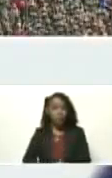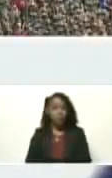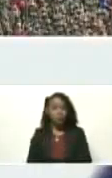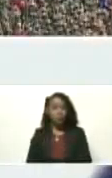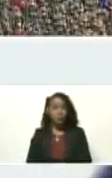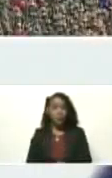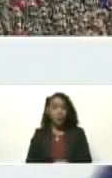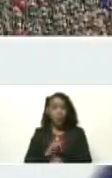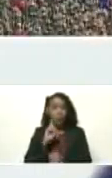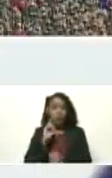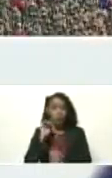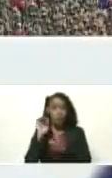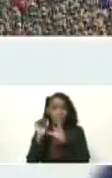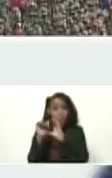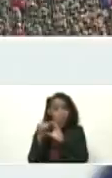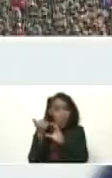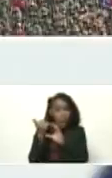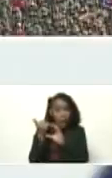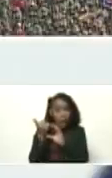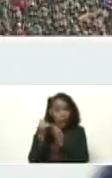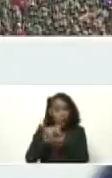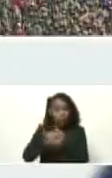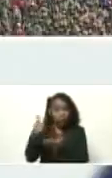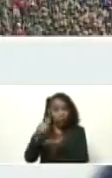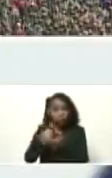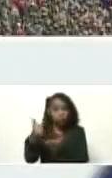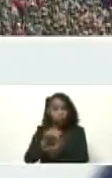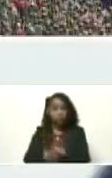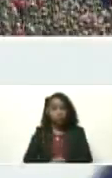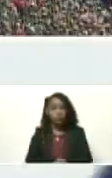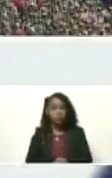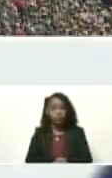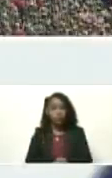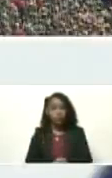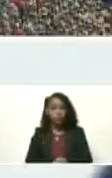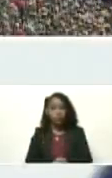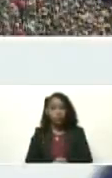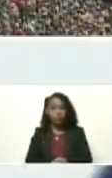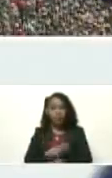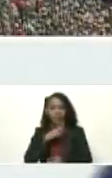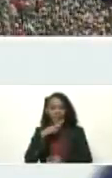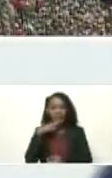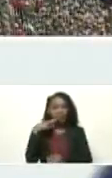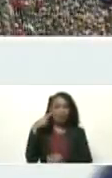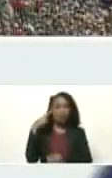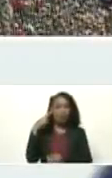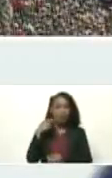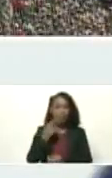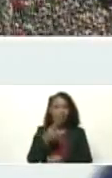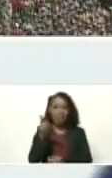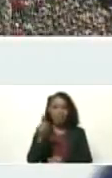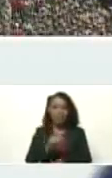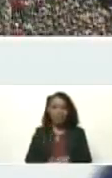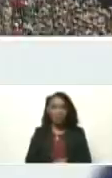Me mandas un mensajito por el WhatsApp. Qué rico, dice tú.